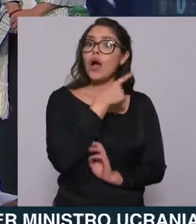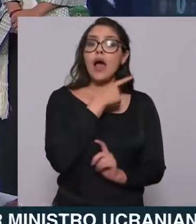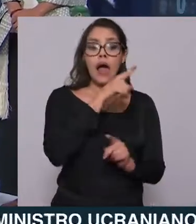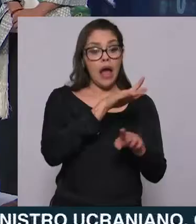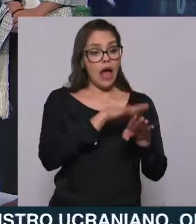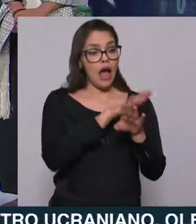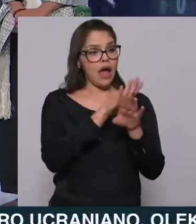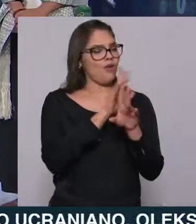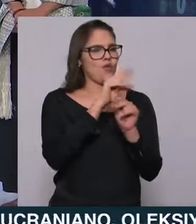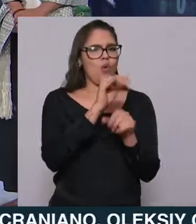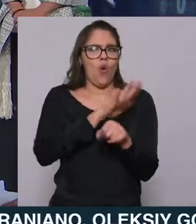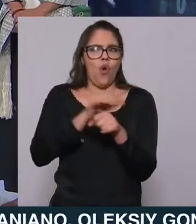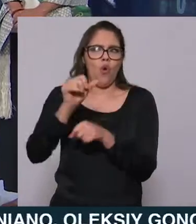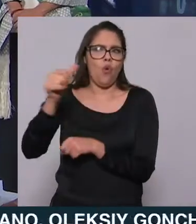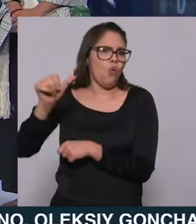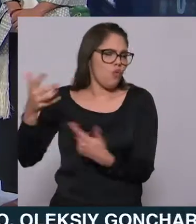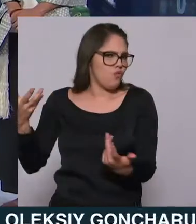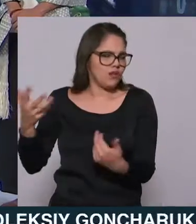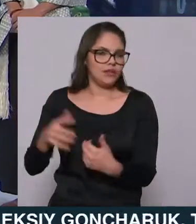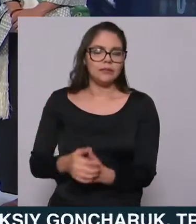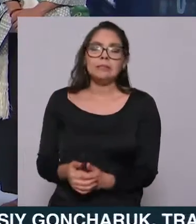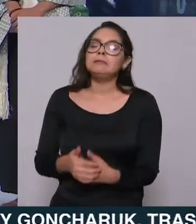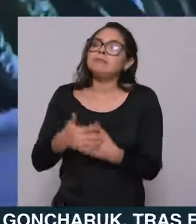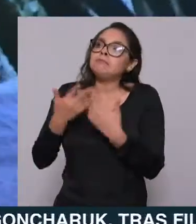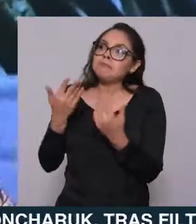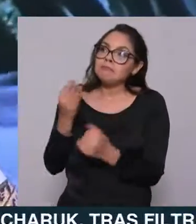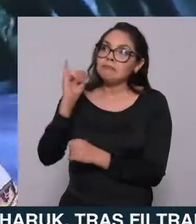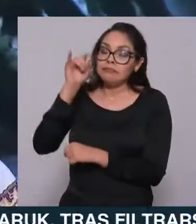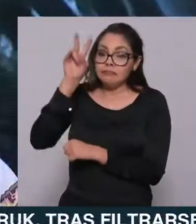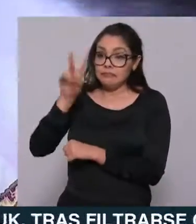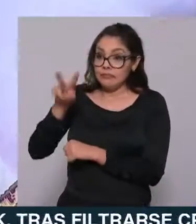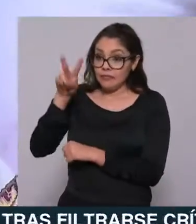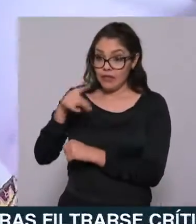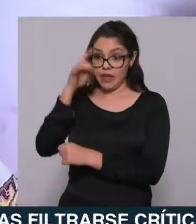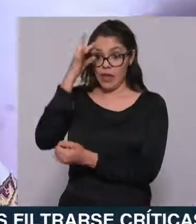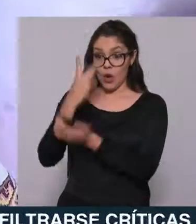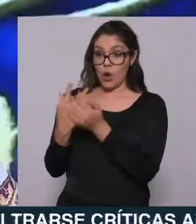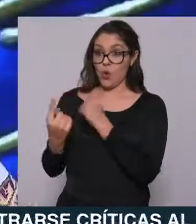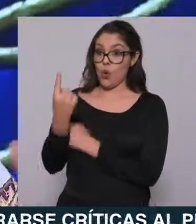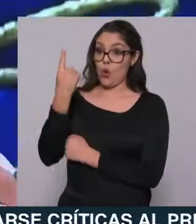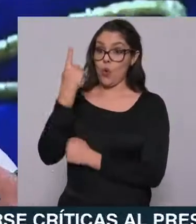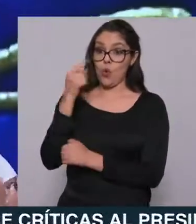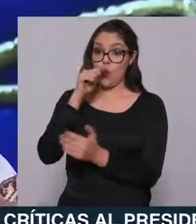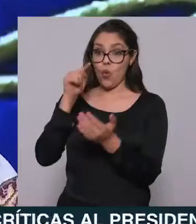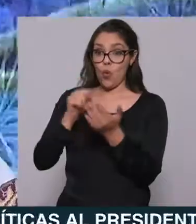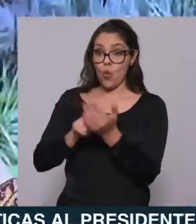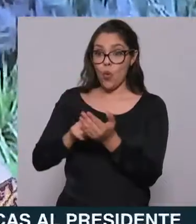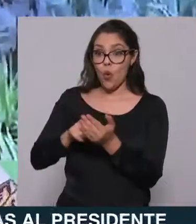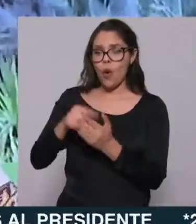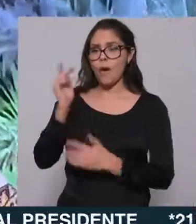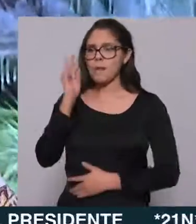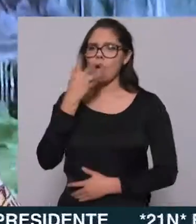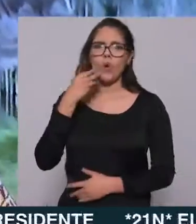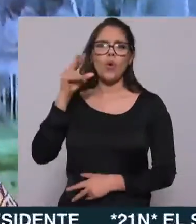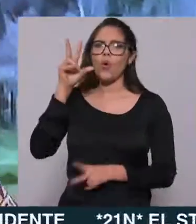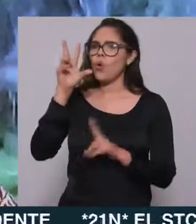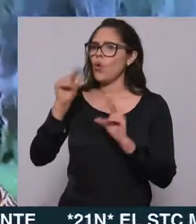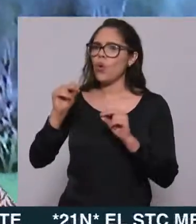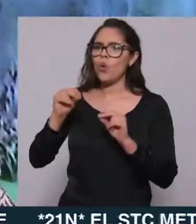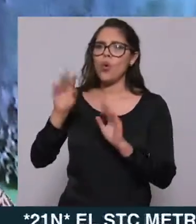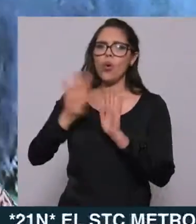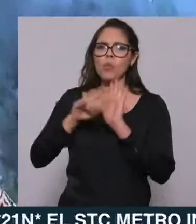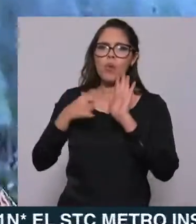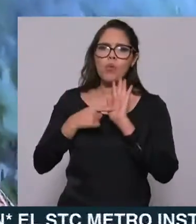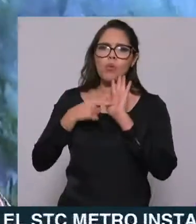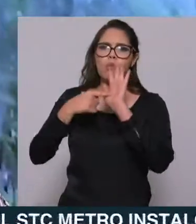califican. ¿Cuáles son los otros y los más importantes? Claro, debemos recalcar que este no es un certamen de belleza, Exacto. Es realzar la mujer, la belleza